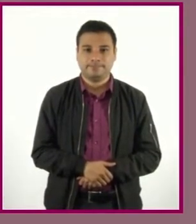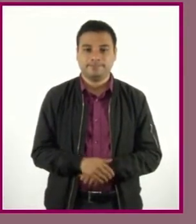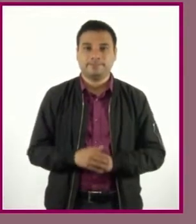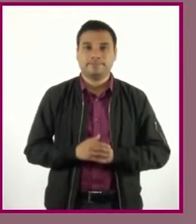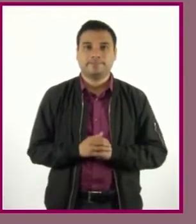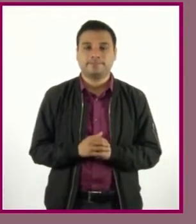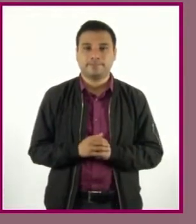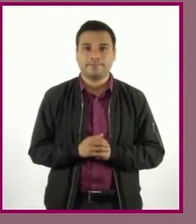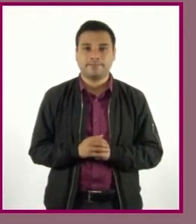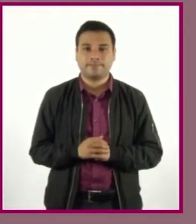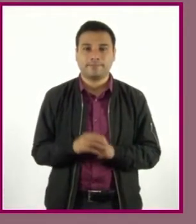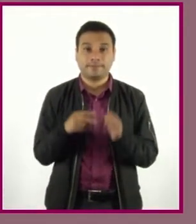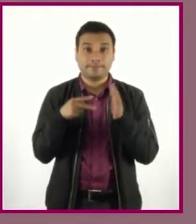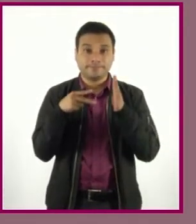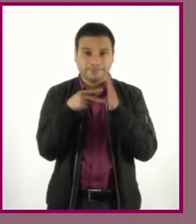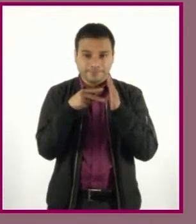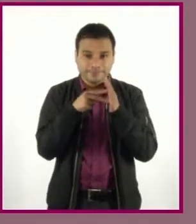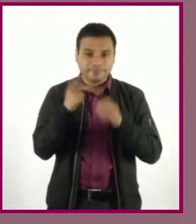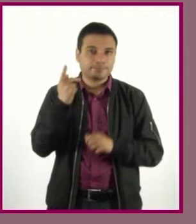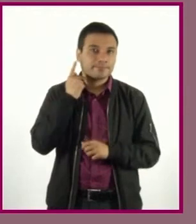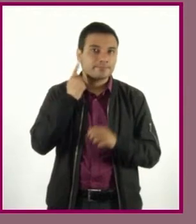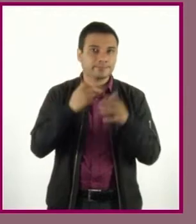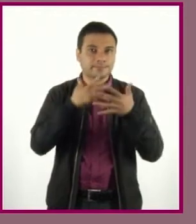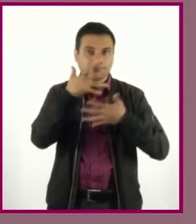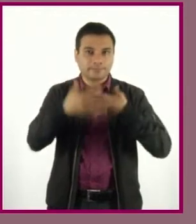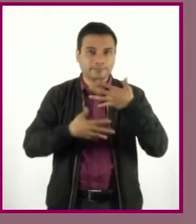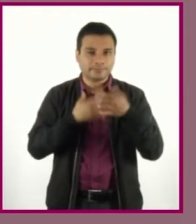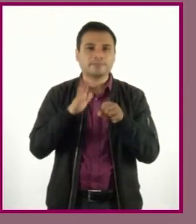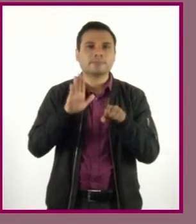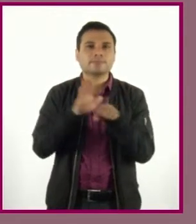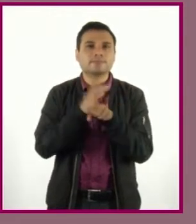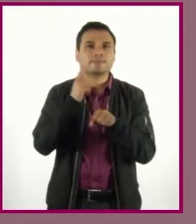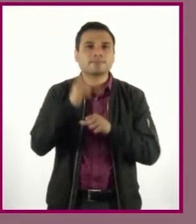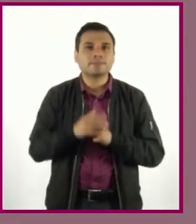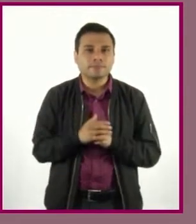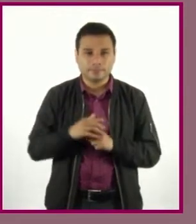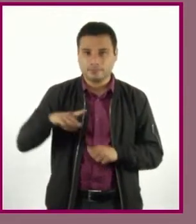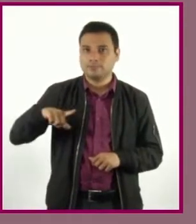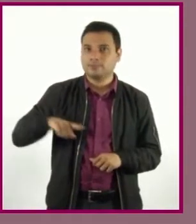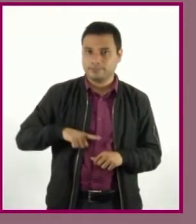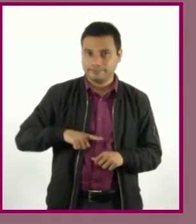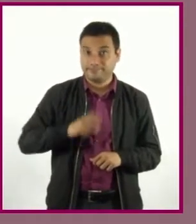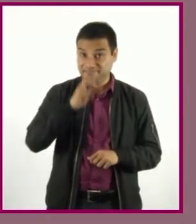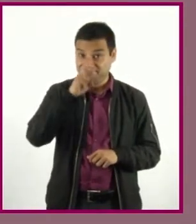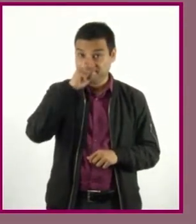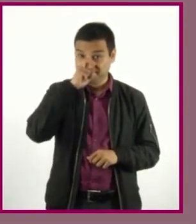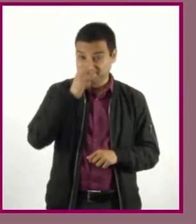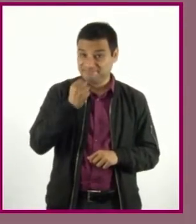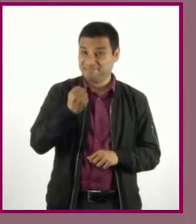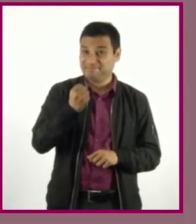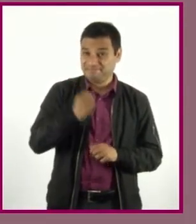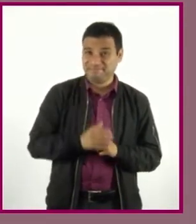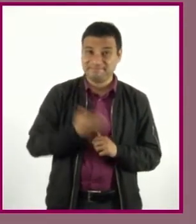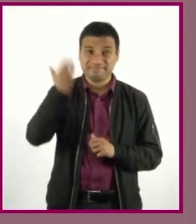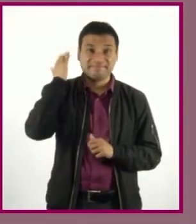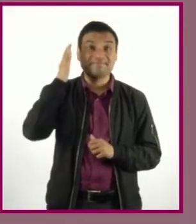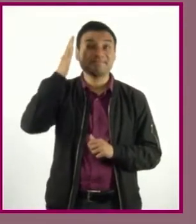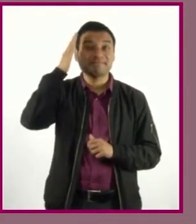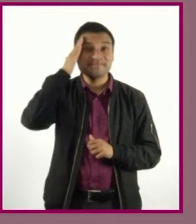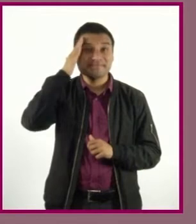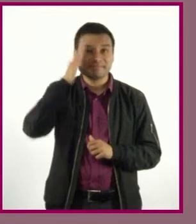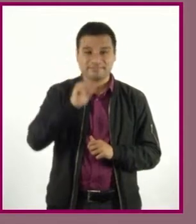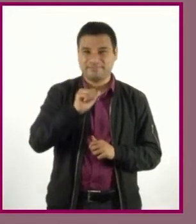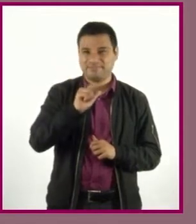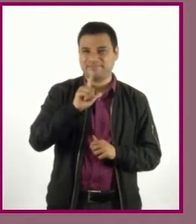La política siria es inestable debido, entre otras cosas, a un gobierno severo y dominante que fue encabezado por Hafez